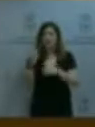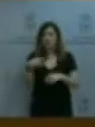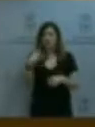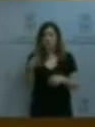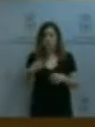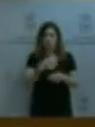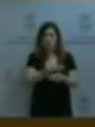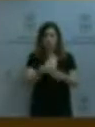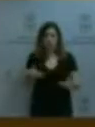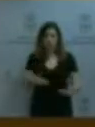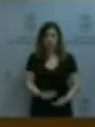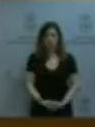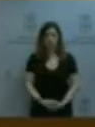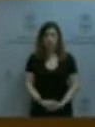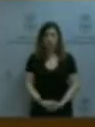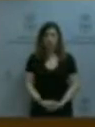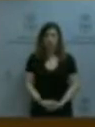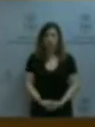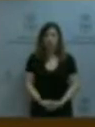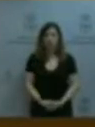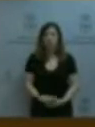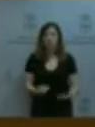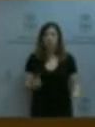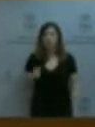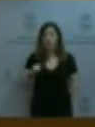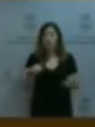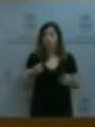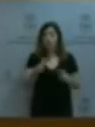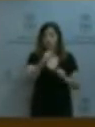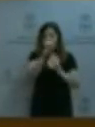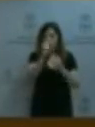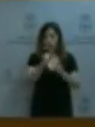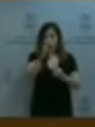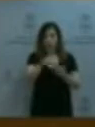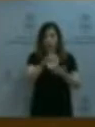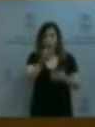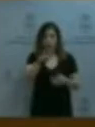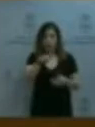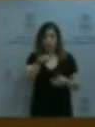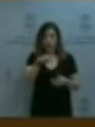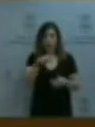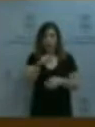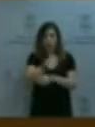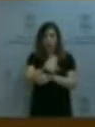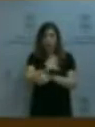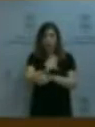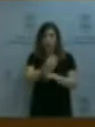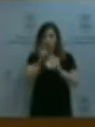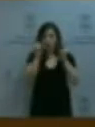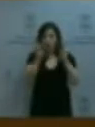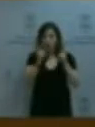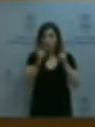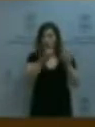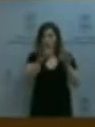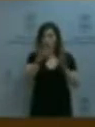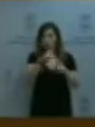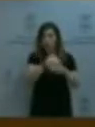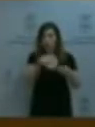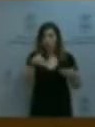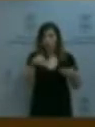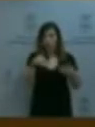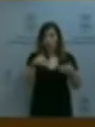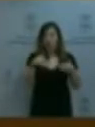Entonces luego vienen los presupuestos del 2012, engañan, intentando los 75 millones del último trimestre, que tampoco envió el